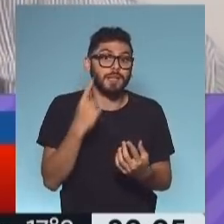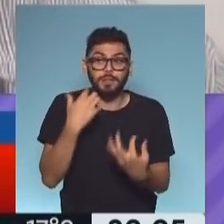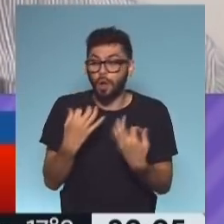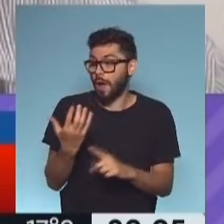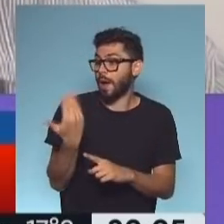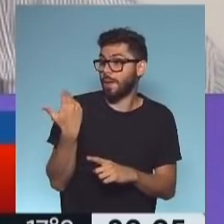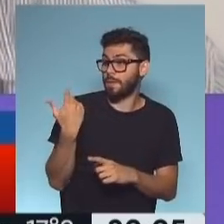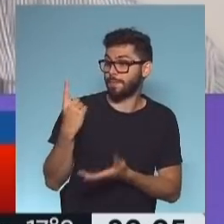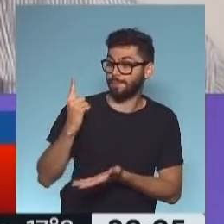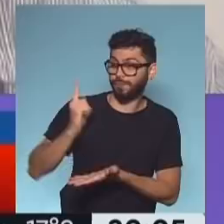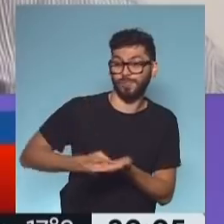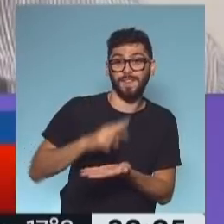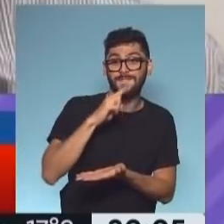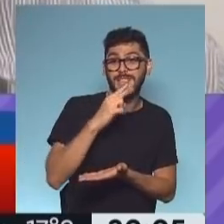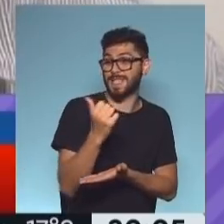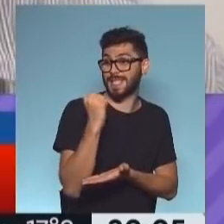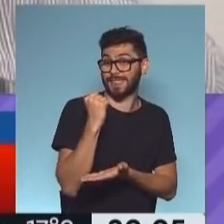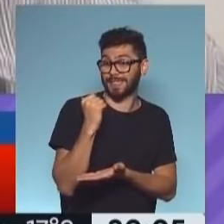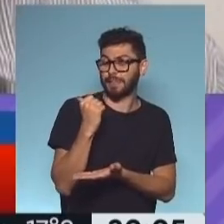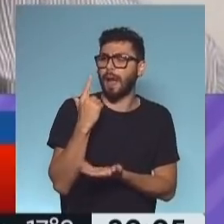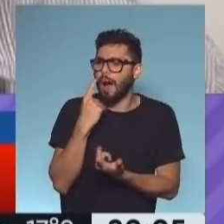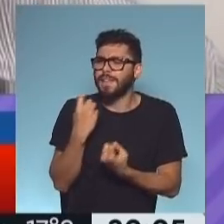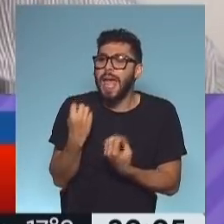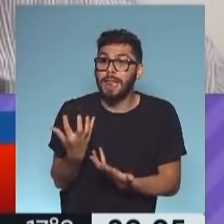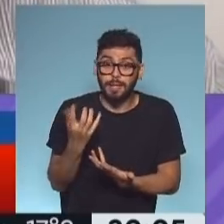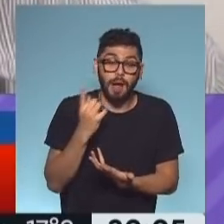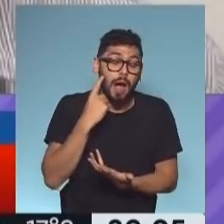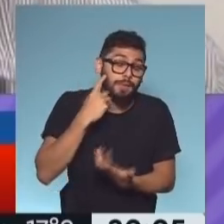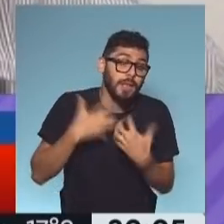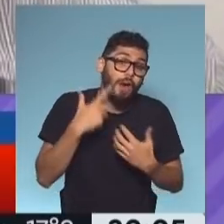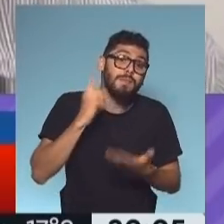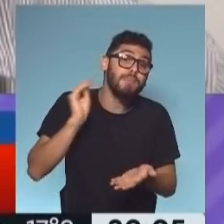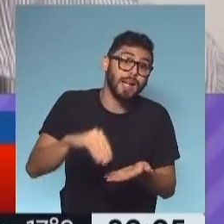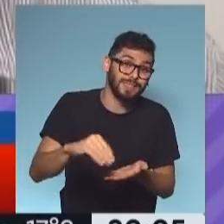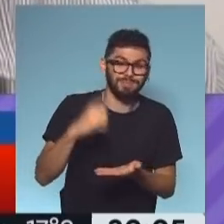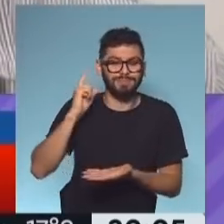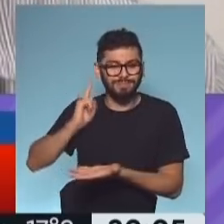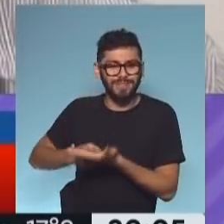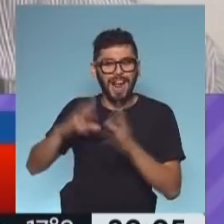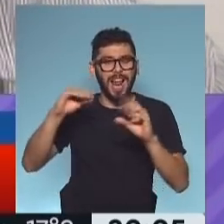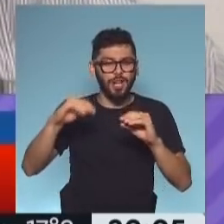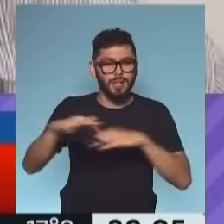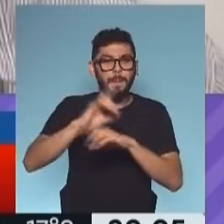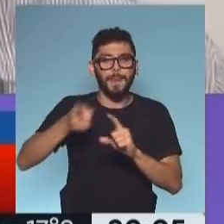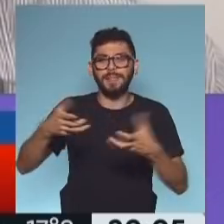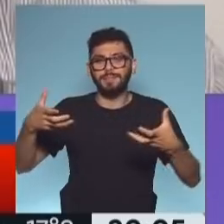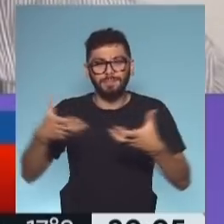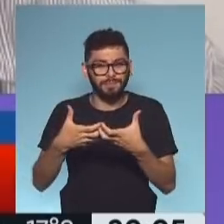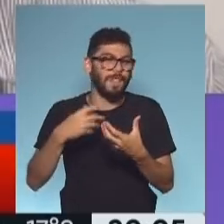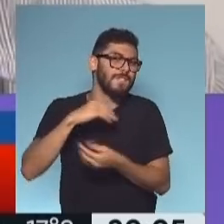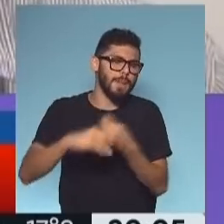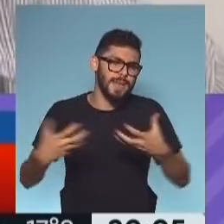entraron en rigor desde el viernes pasado, que son las restricciones nocturnas y, sobre todo, la de los encuentros sociales y